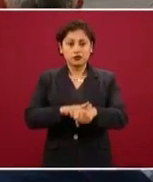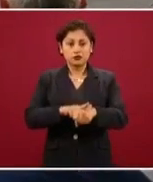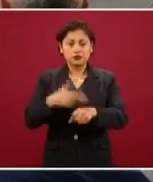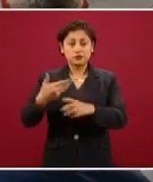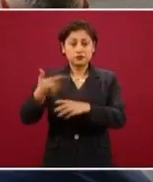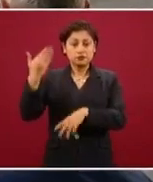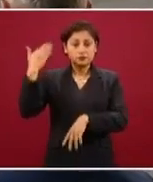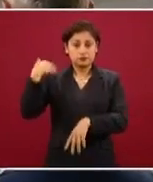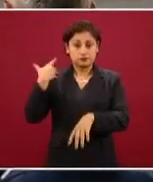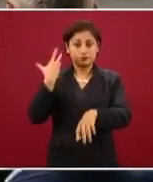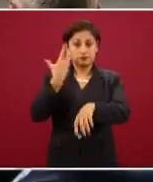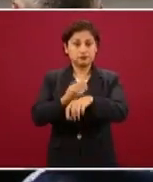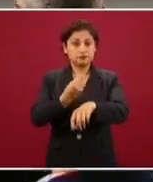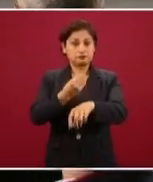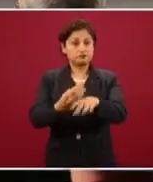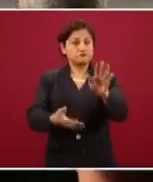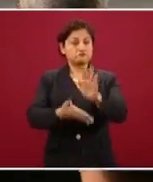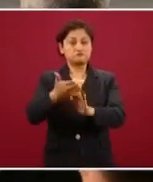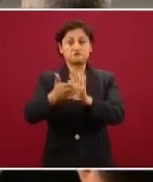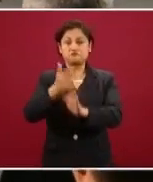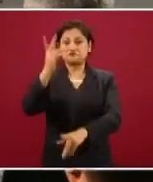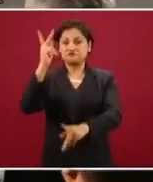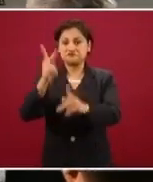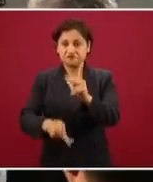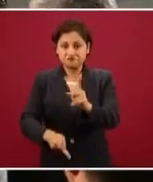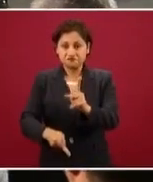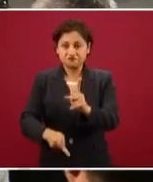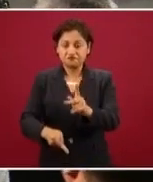detenido, un elefante